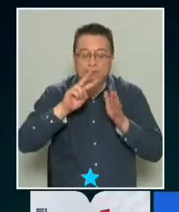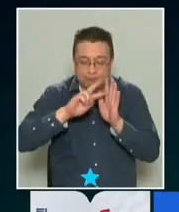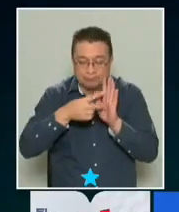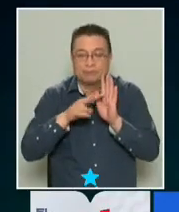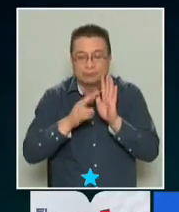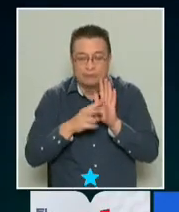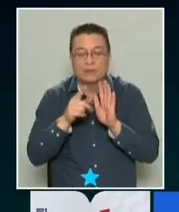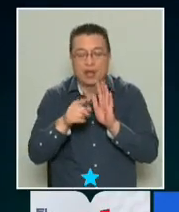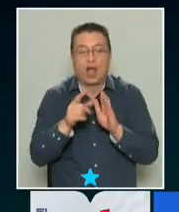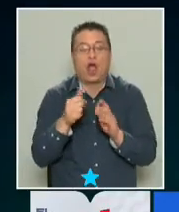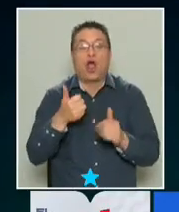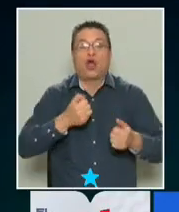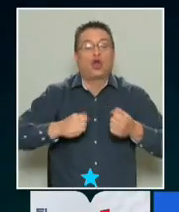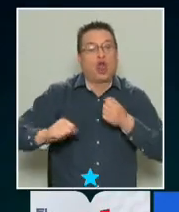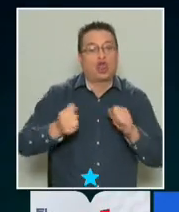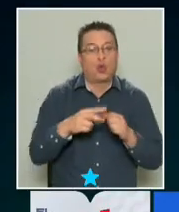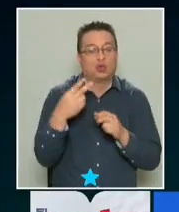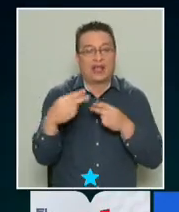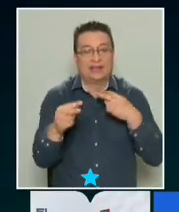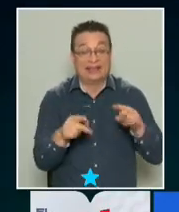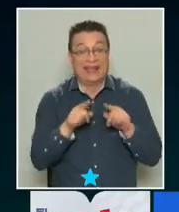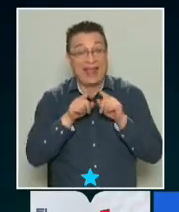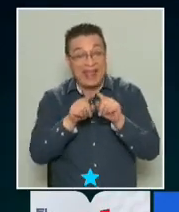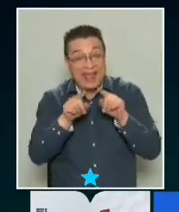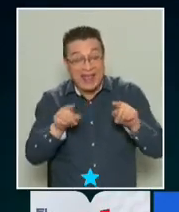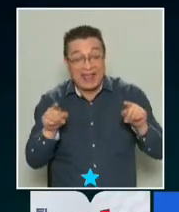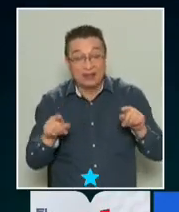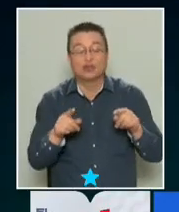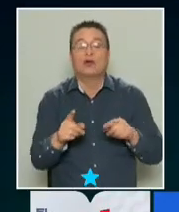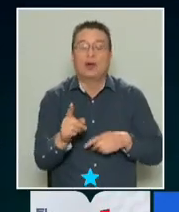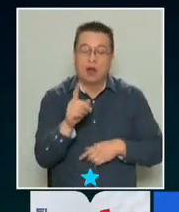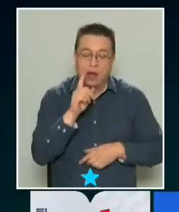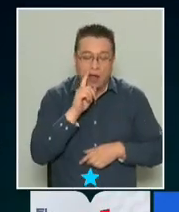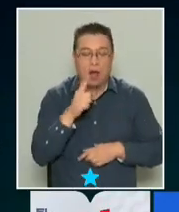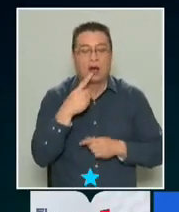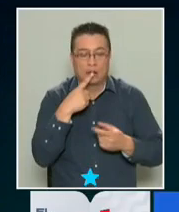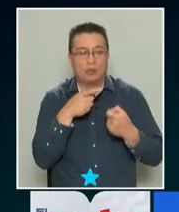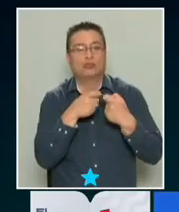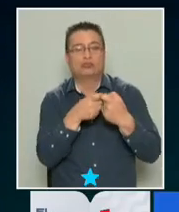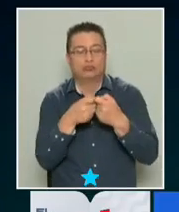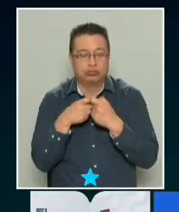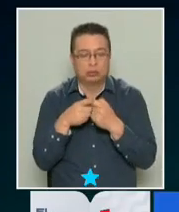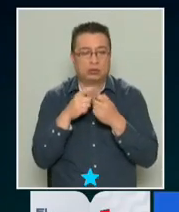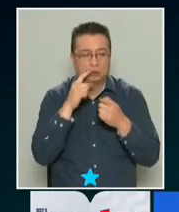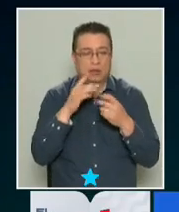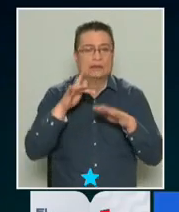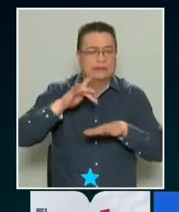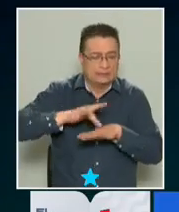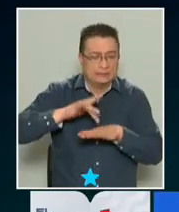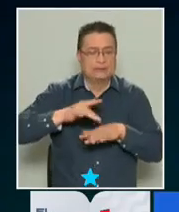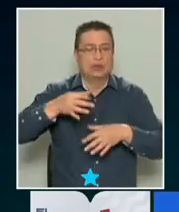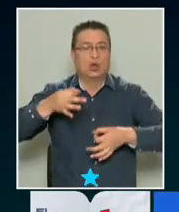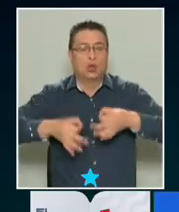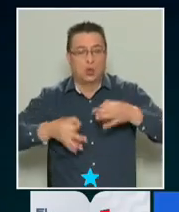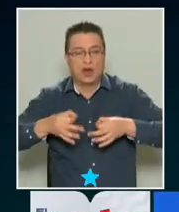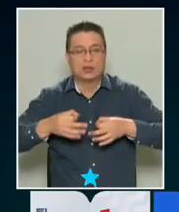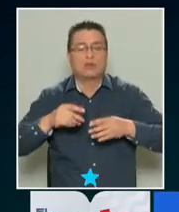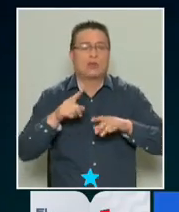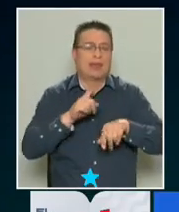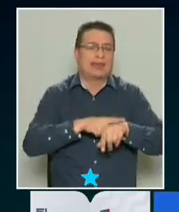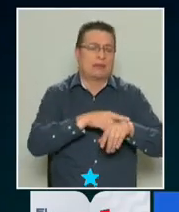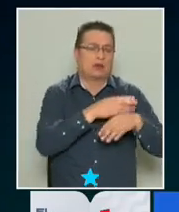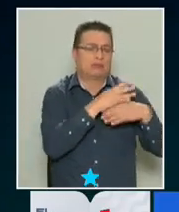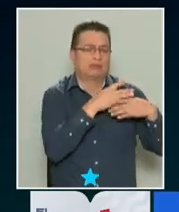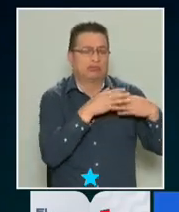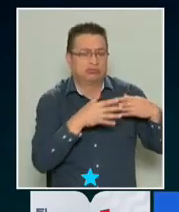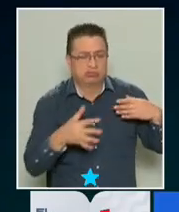a la conducta de ellos y eso había una disputa o una tensión entre los jueces y la corte por mucho tiempo